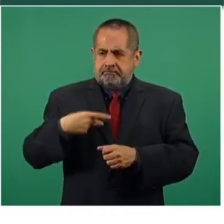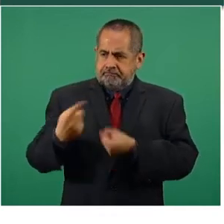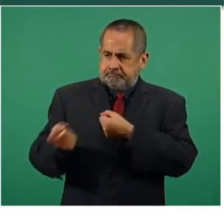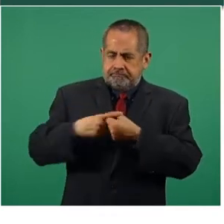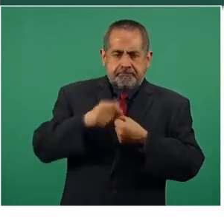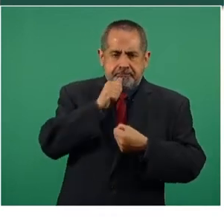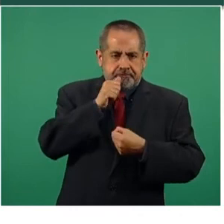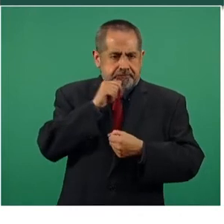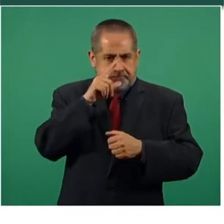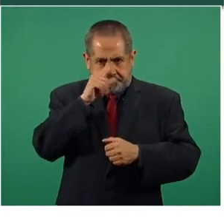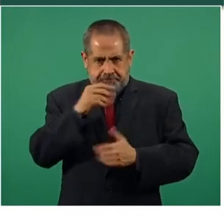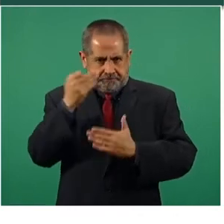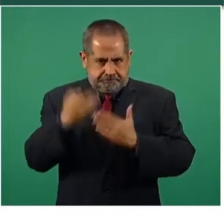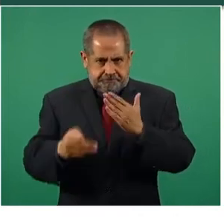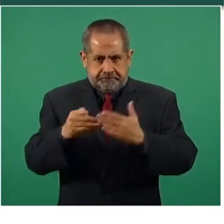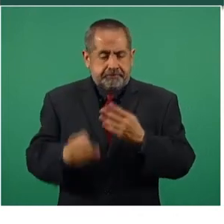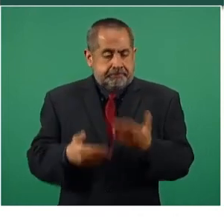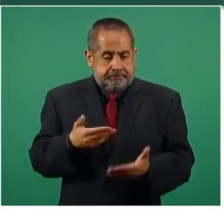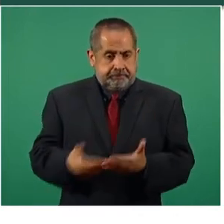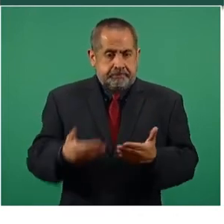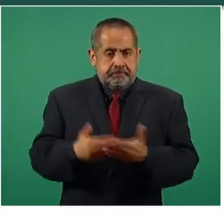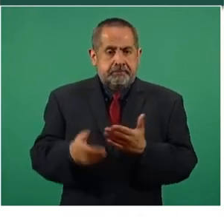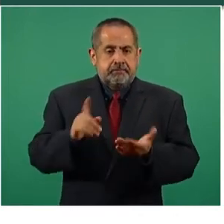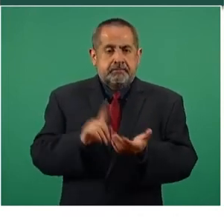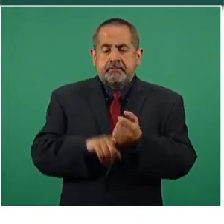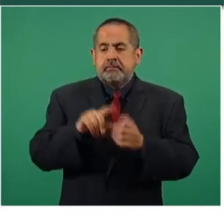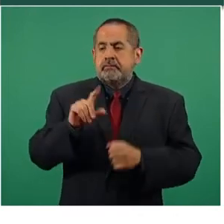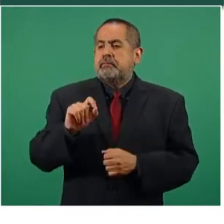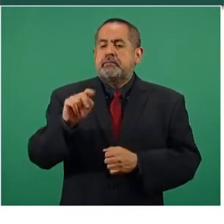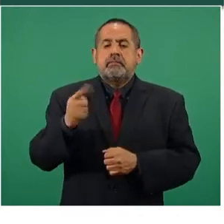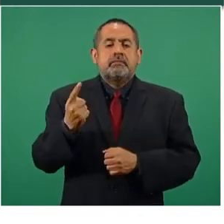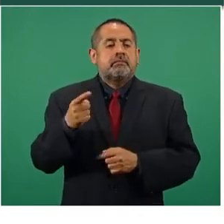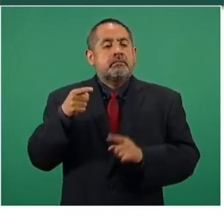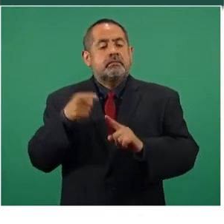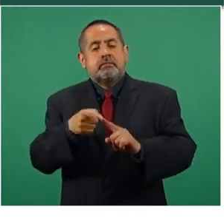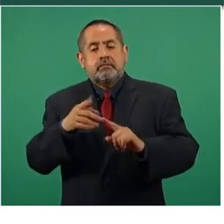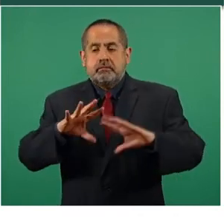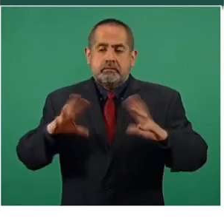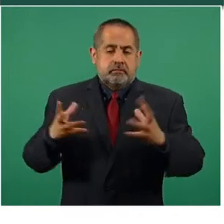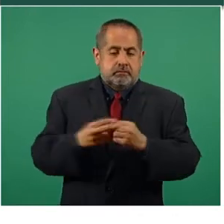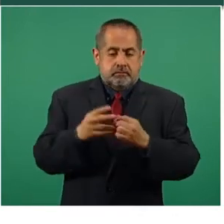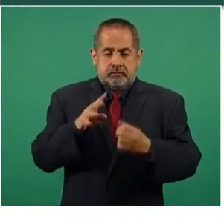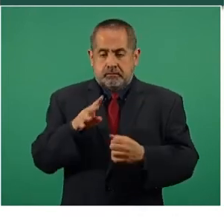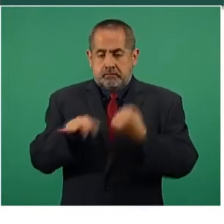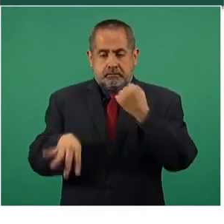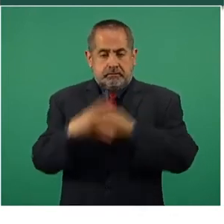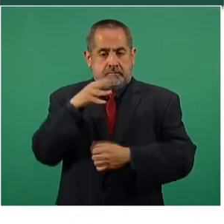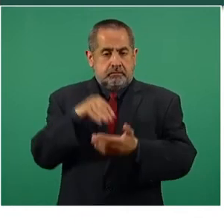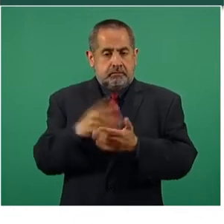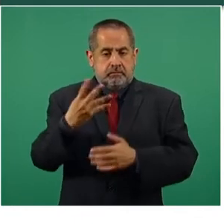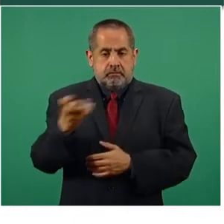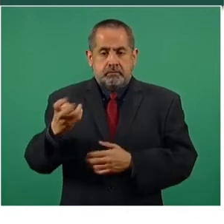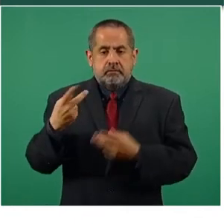Y en el presente año tenemos todavía la meta a alcanzar es de los 14.400